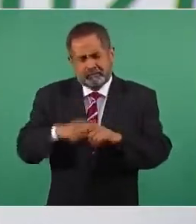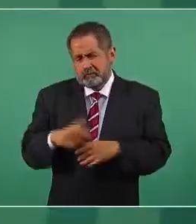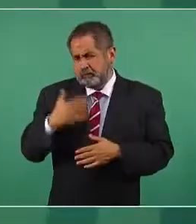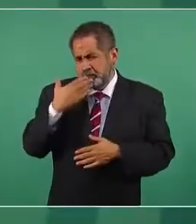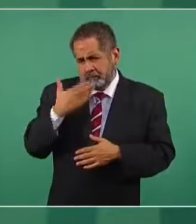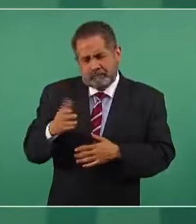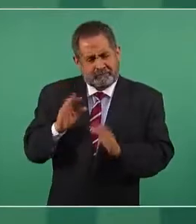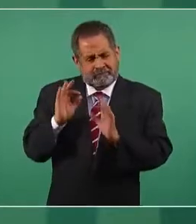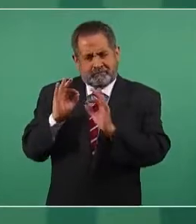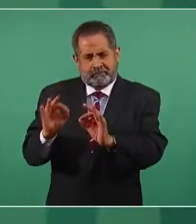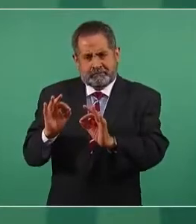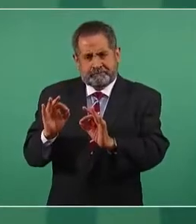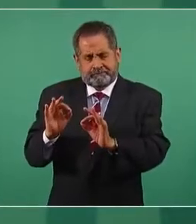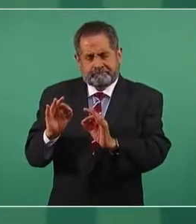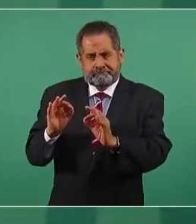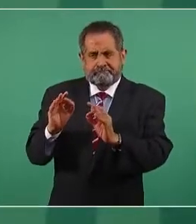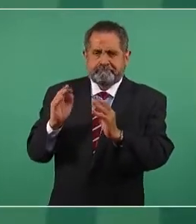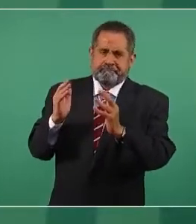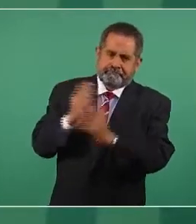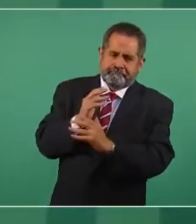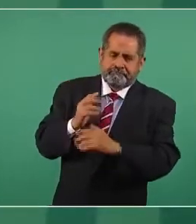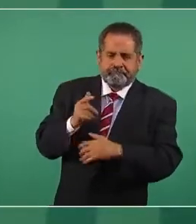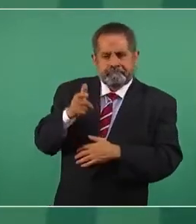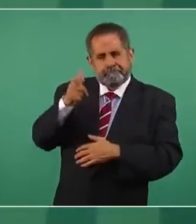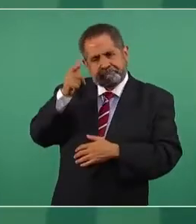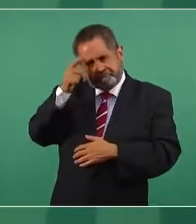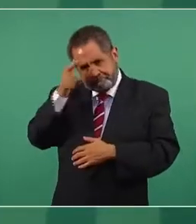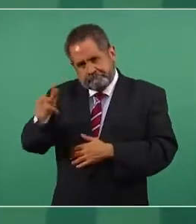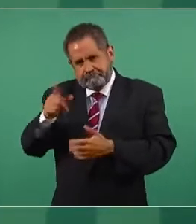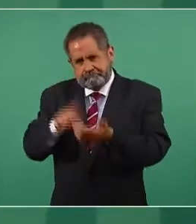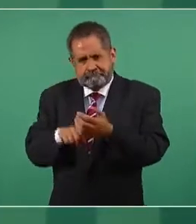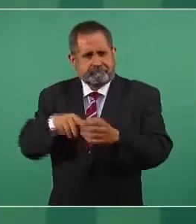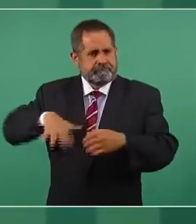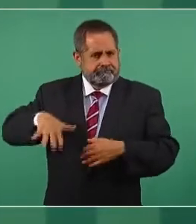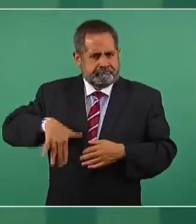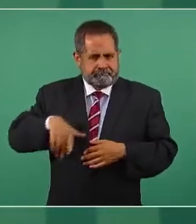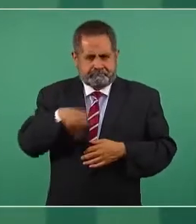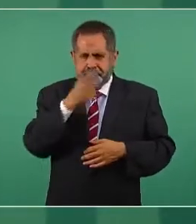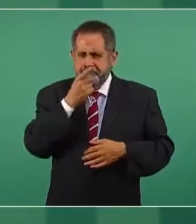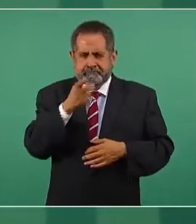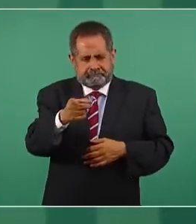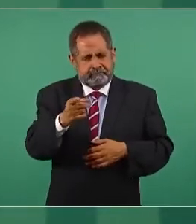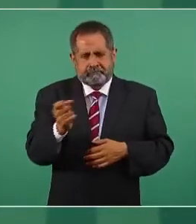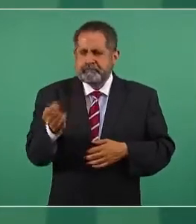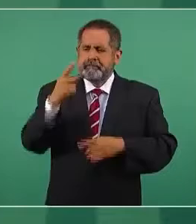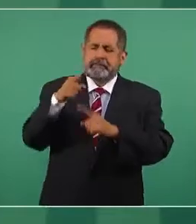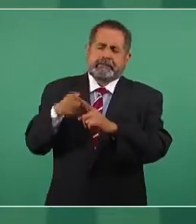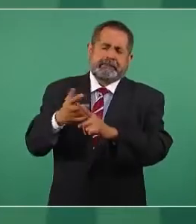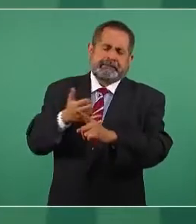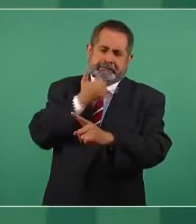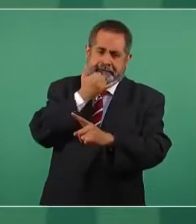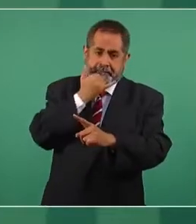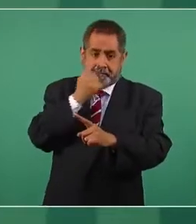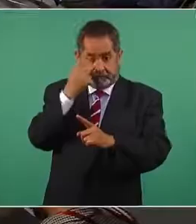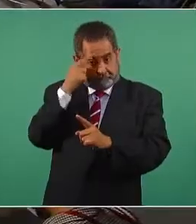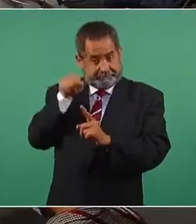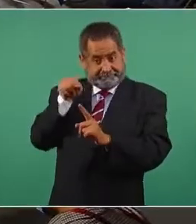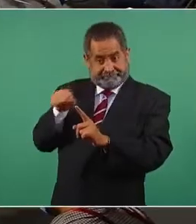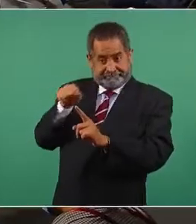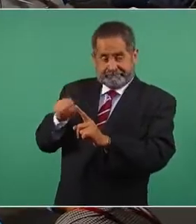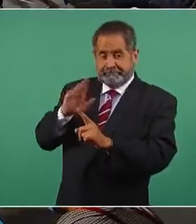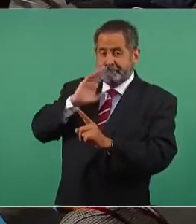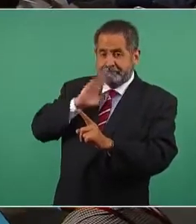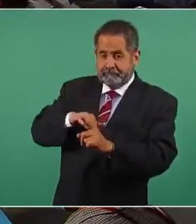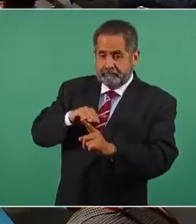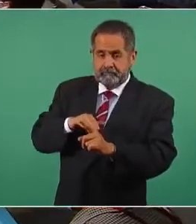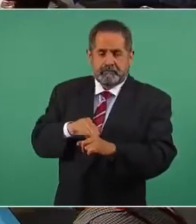quiere decir que no podamos observar casos como los que usted está comentando. Para esos casos no